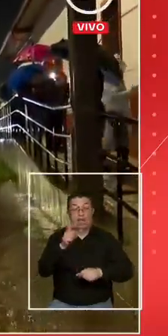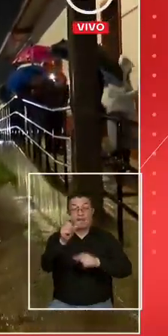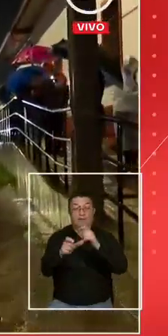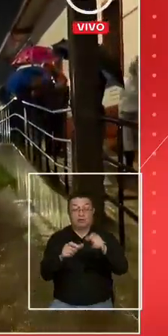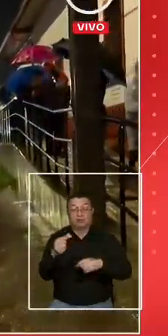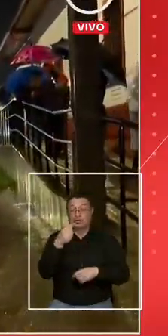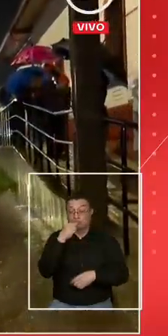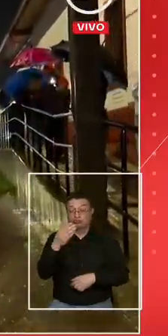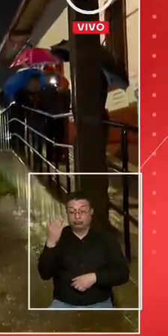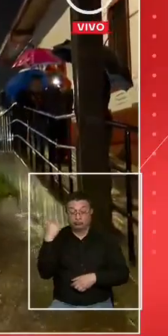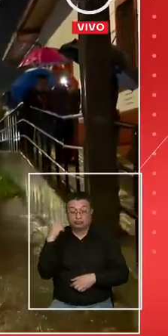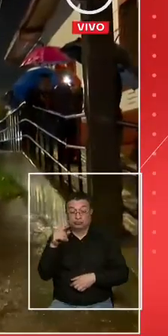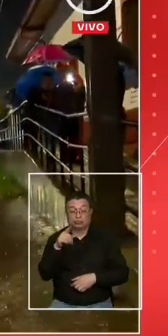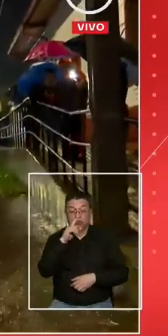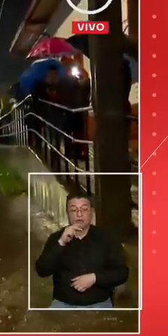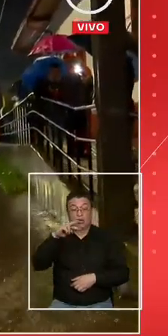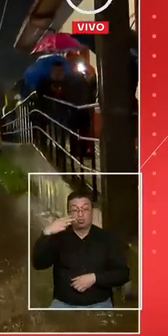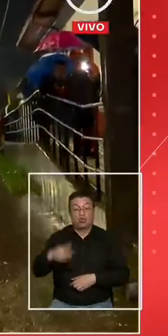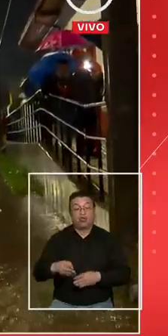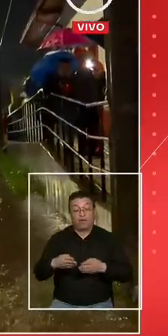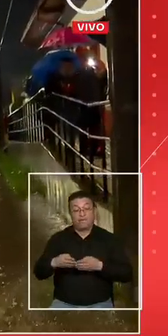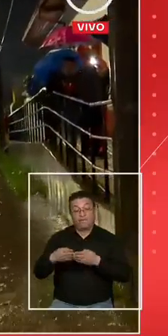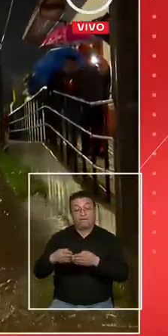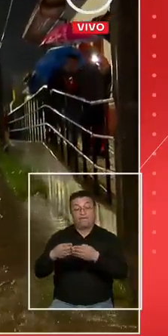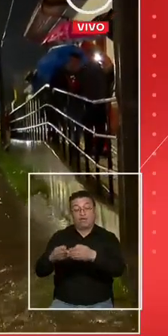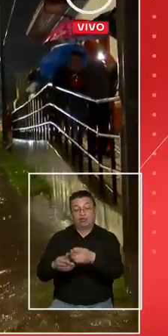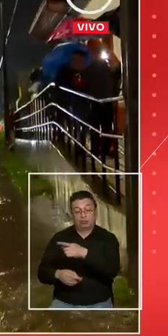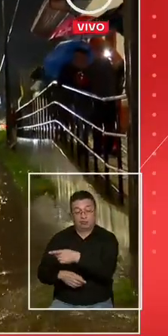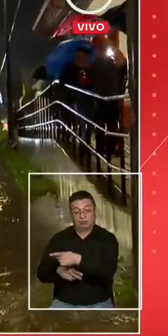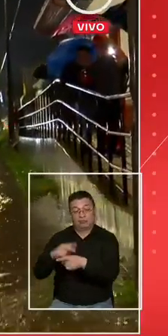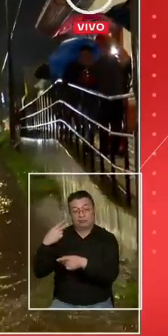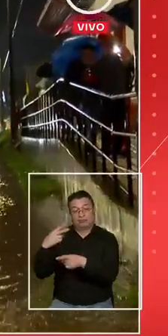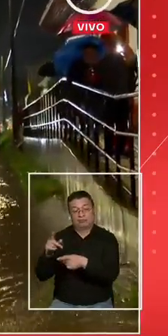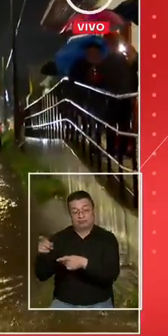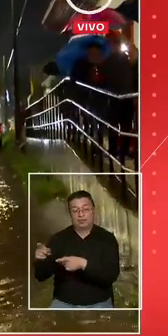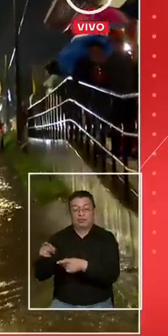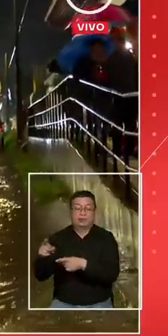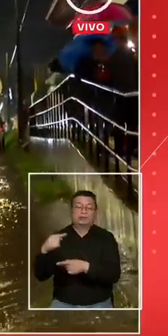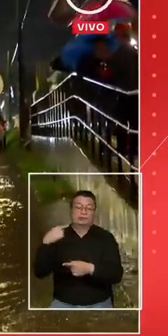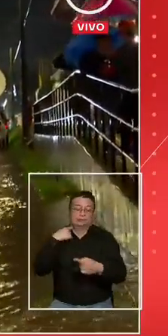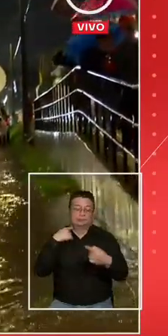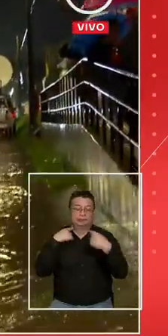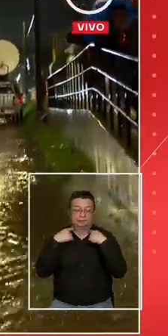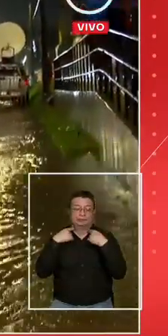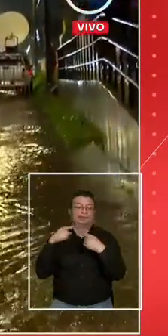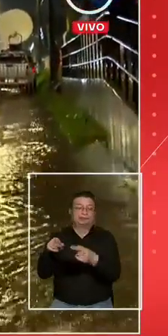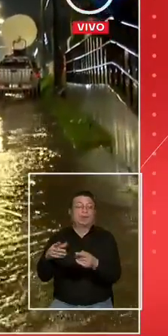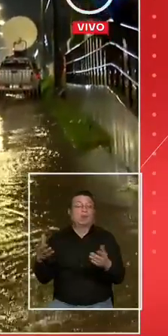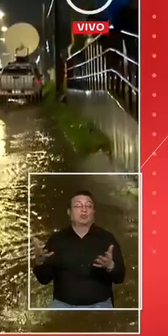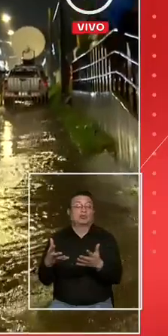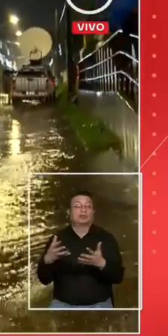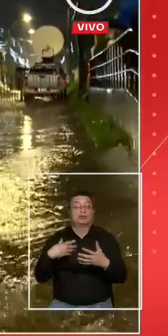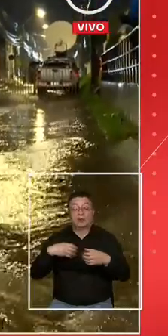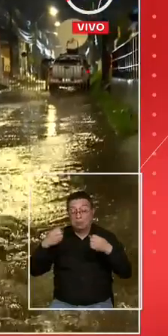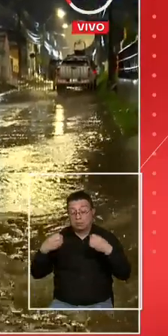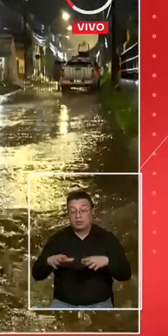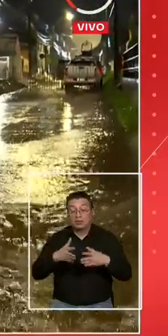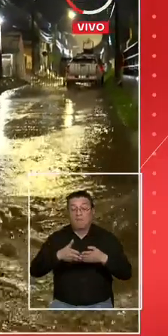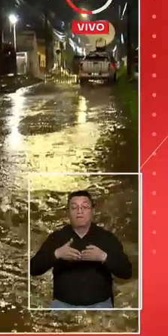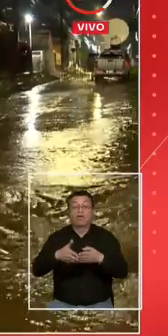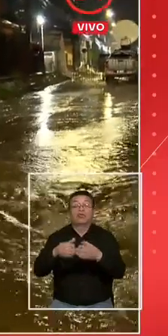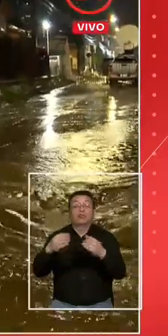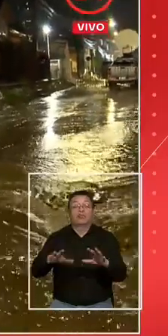sacamos recién, la verdad que es dueña de ese bote que usted ve ahí, es su herramienta de trabajo y obviamente él está afectado porque probablemente se lo lleve el